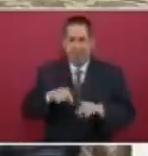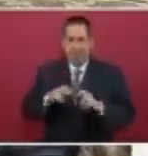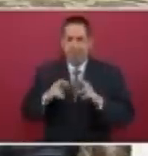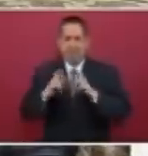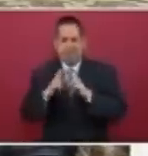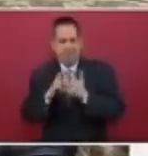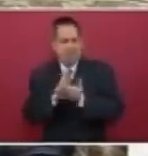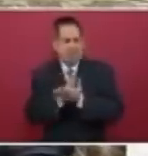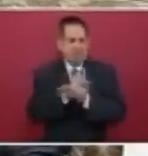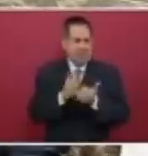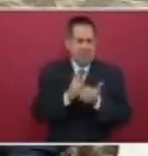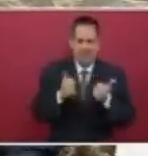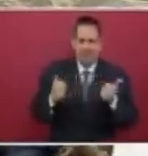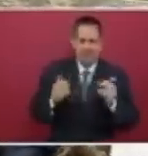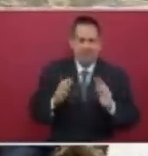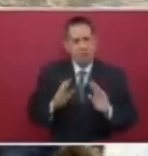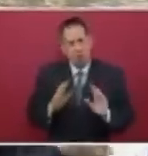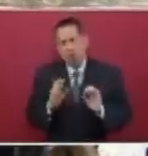lo religioso